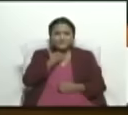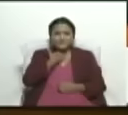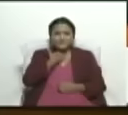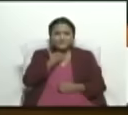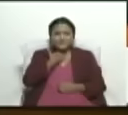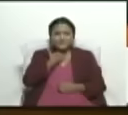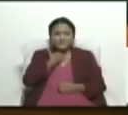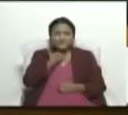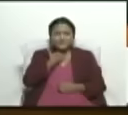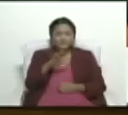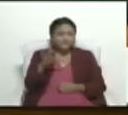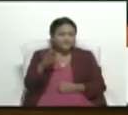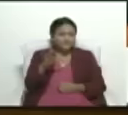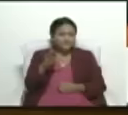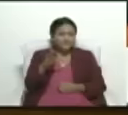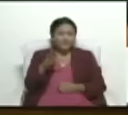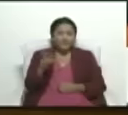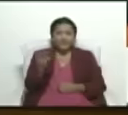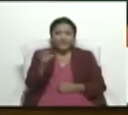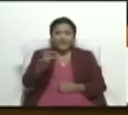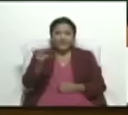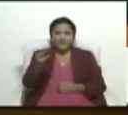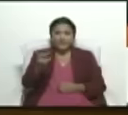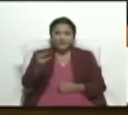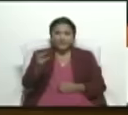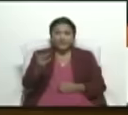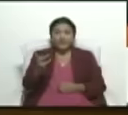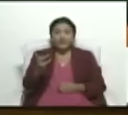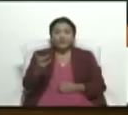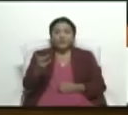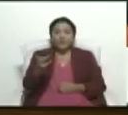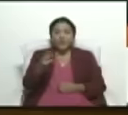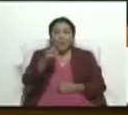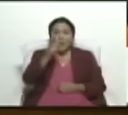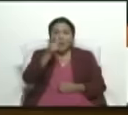confesión de estos dos homicidas.